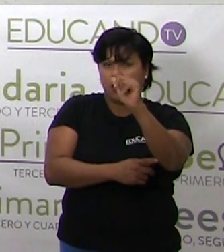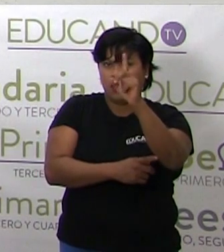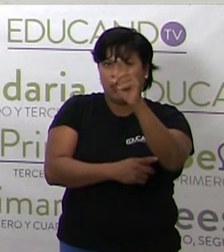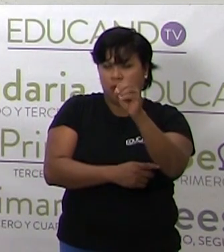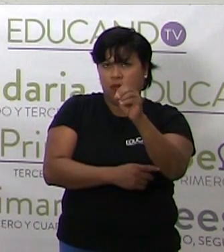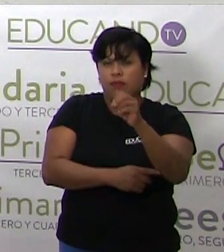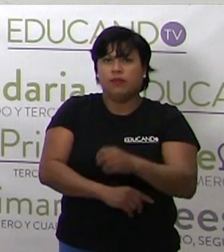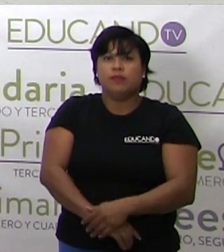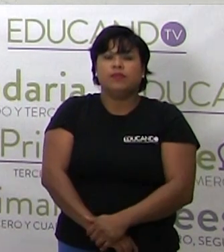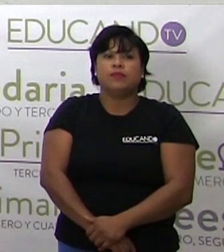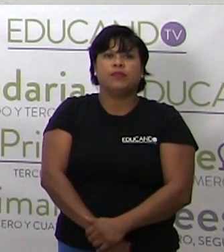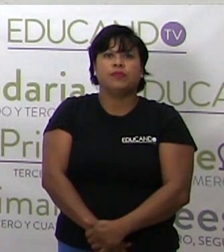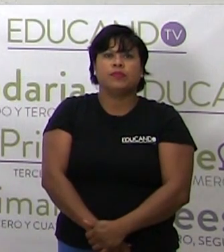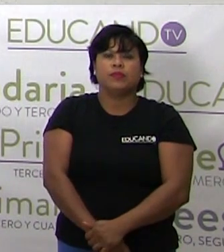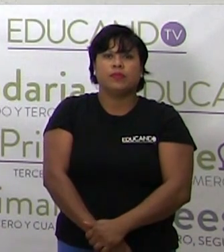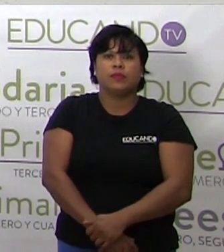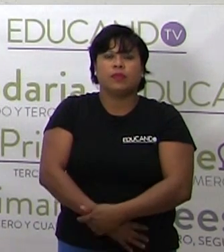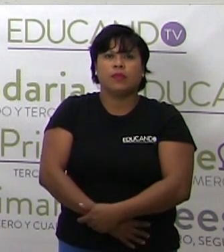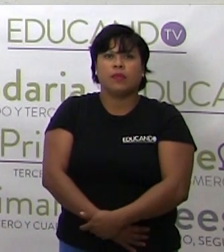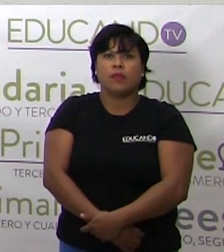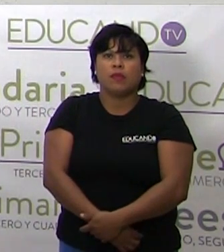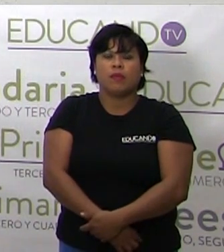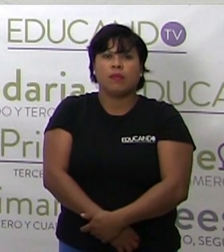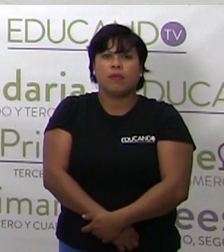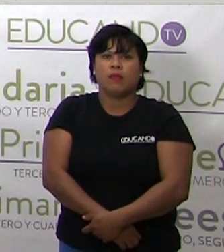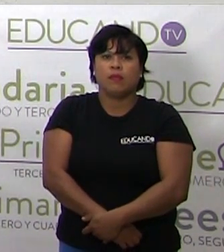el predicado.